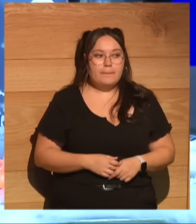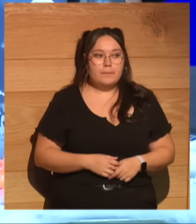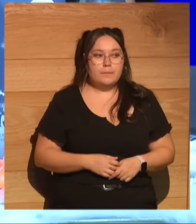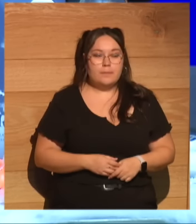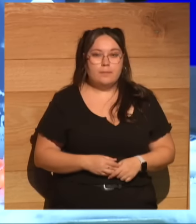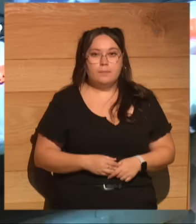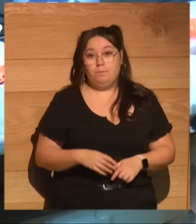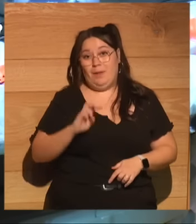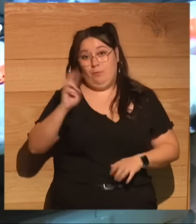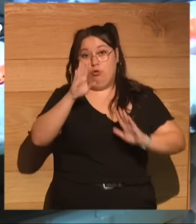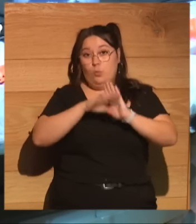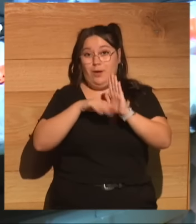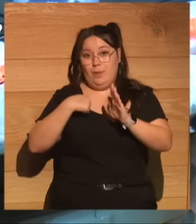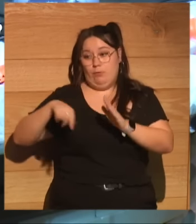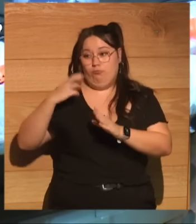dragones...